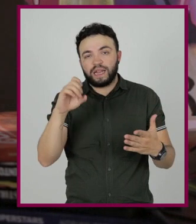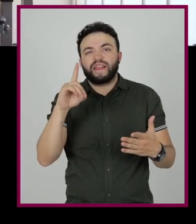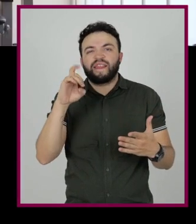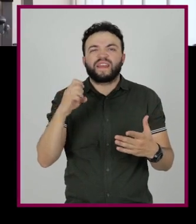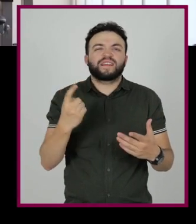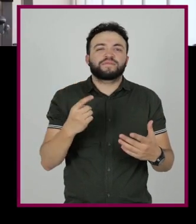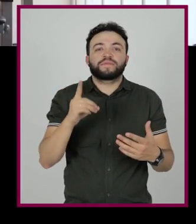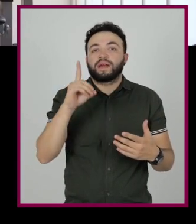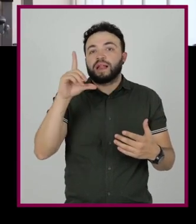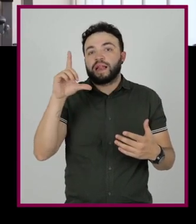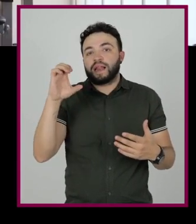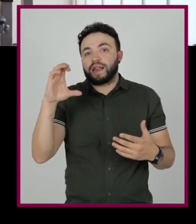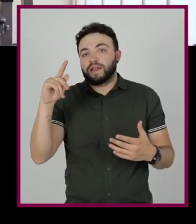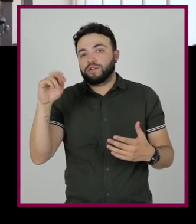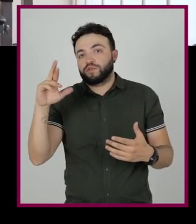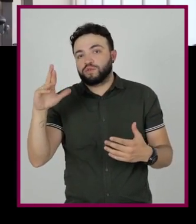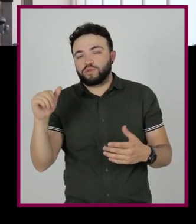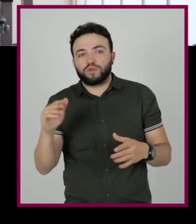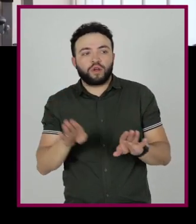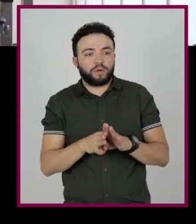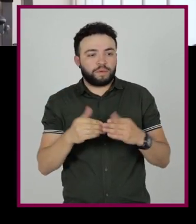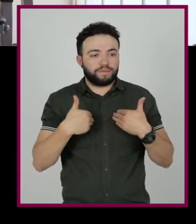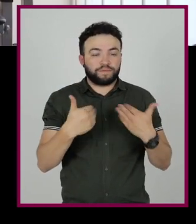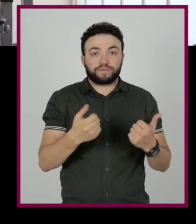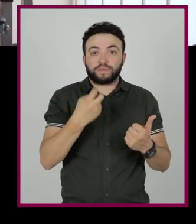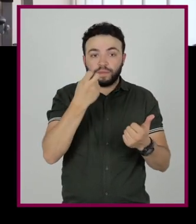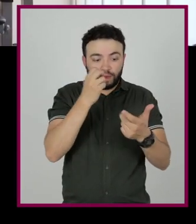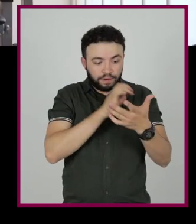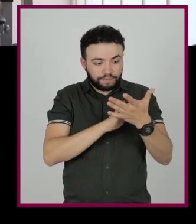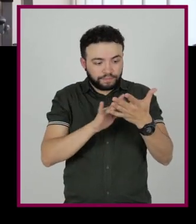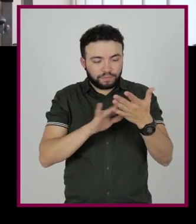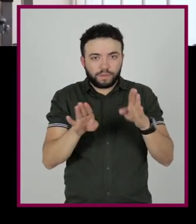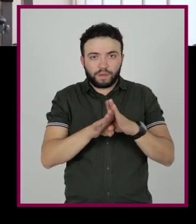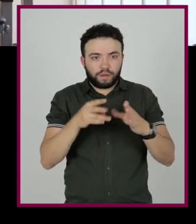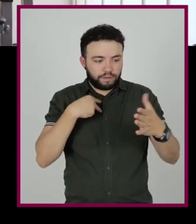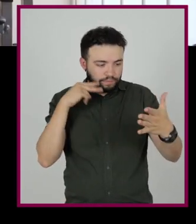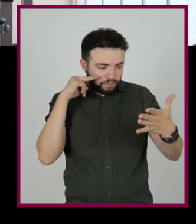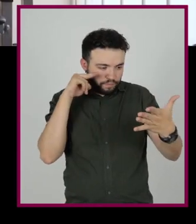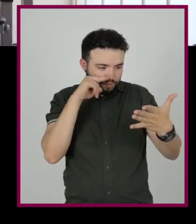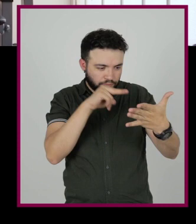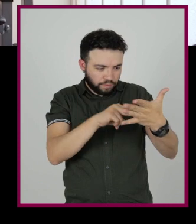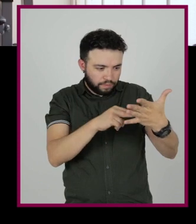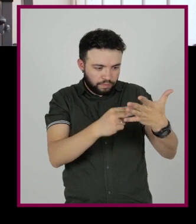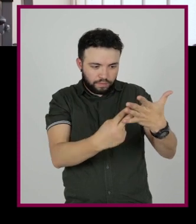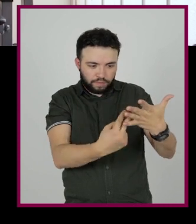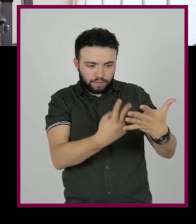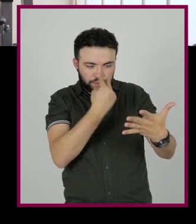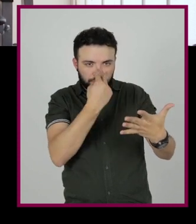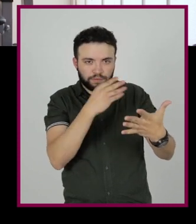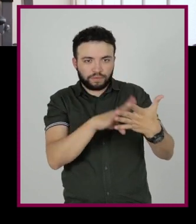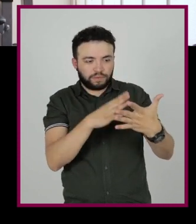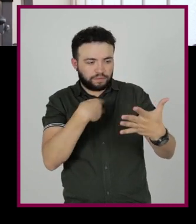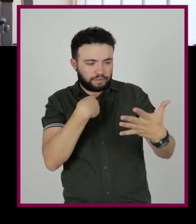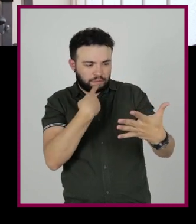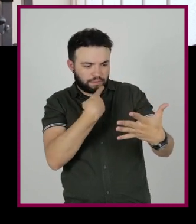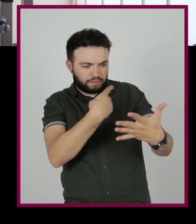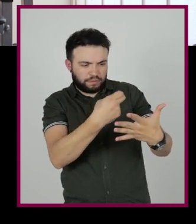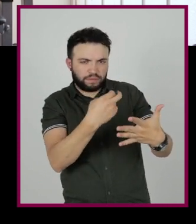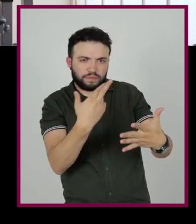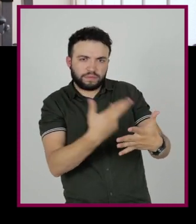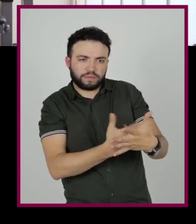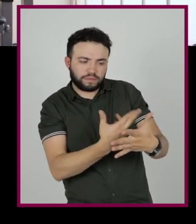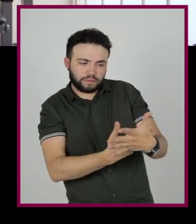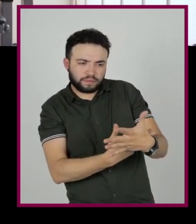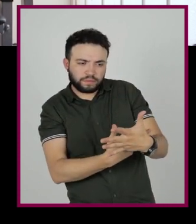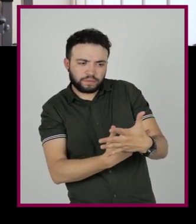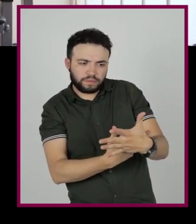lectura. Lectura comprensiva. Es esa lectura que te mira a los ojos y te invita a un refresco y te